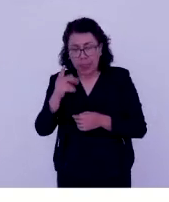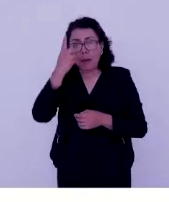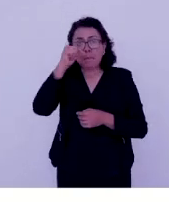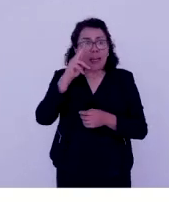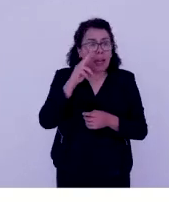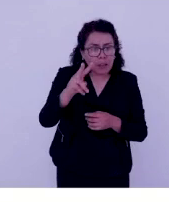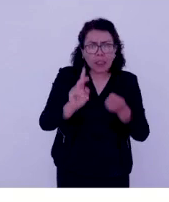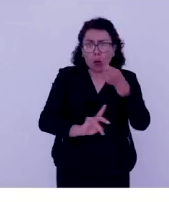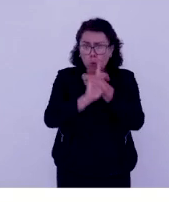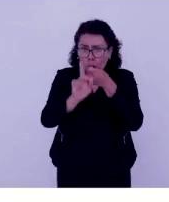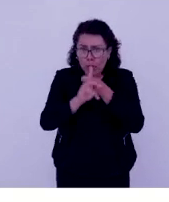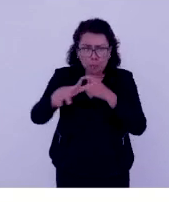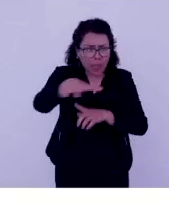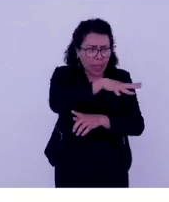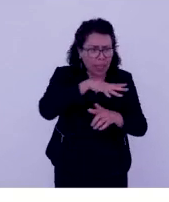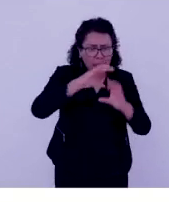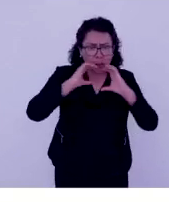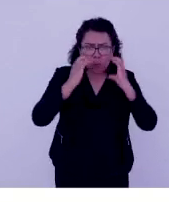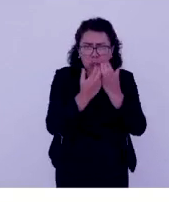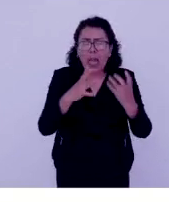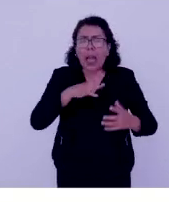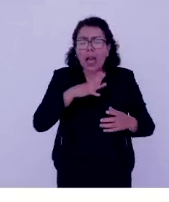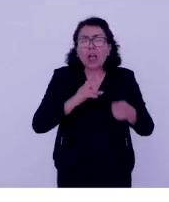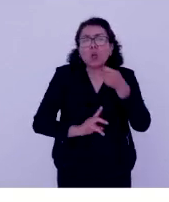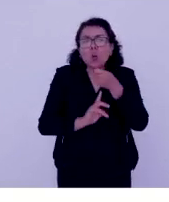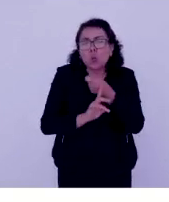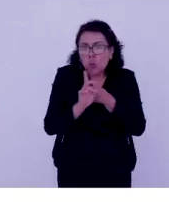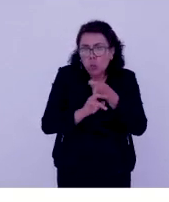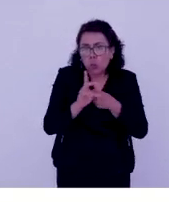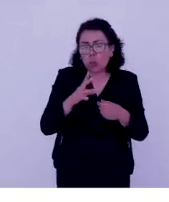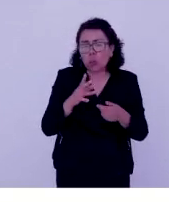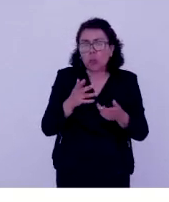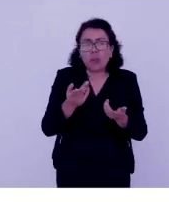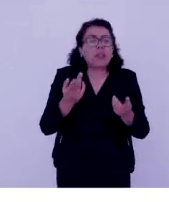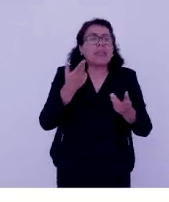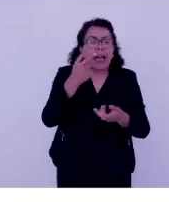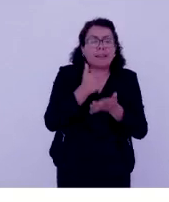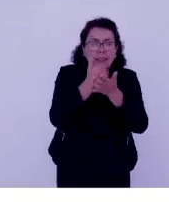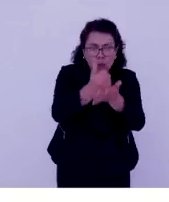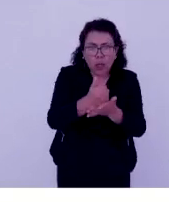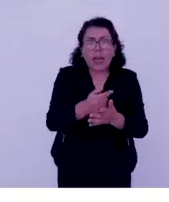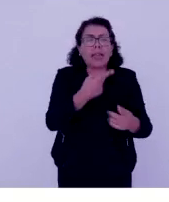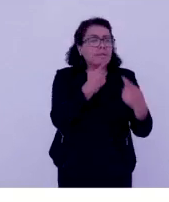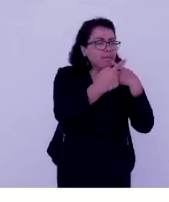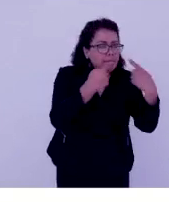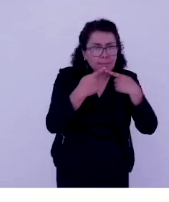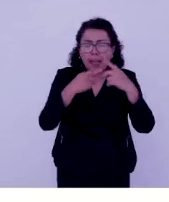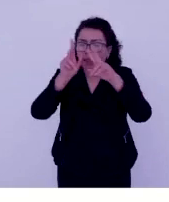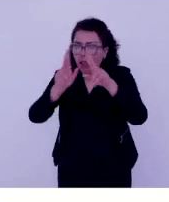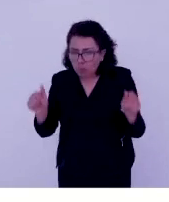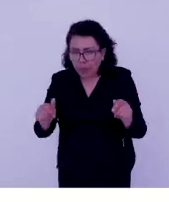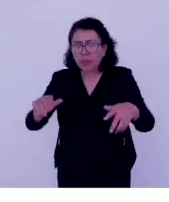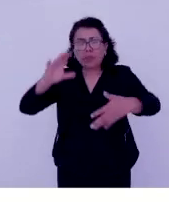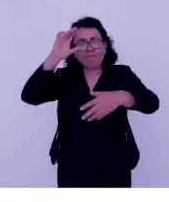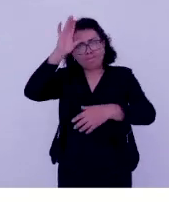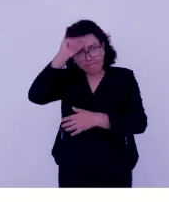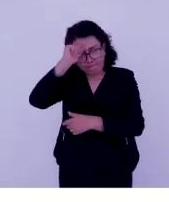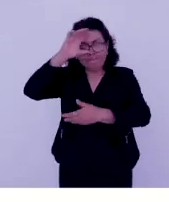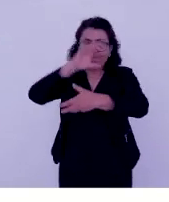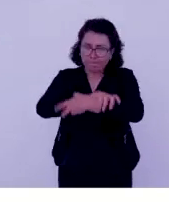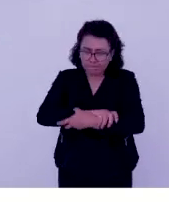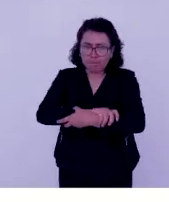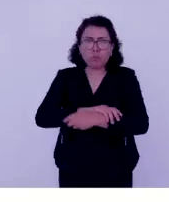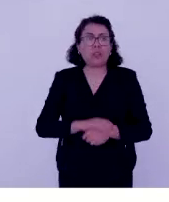nivel comunitario y se les solicitó replicar la información para lograr cada vez más la solución pacífica a los conflictos nuestro